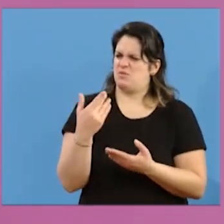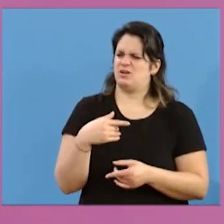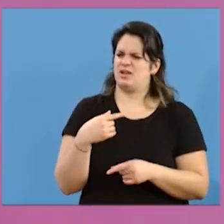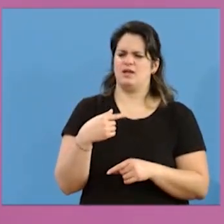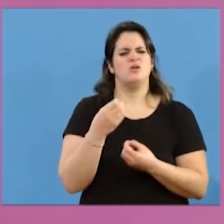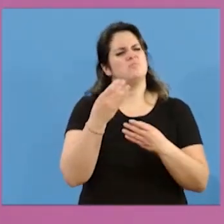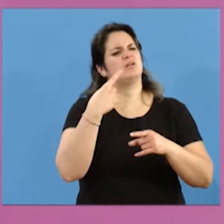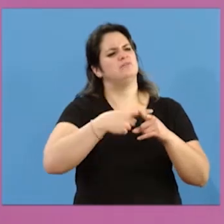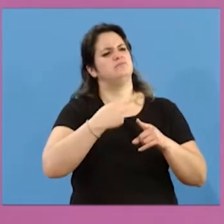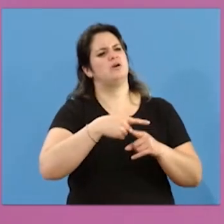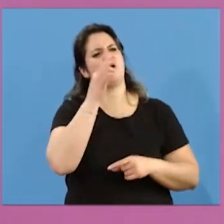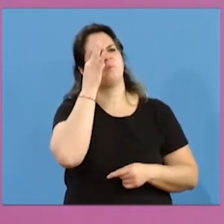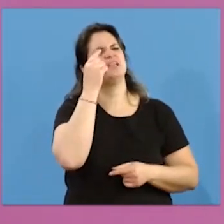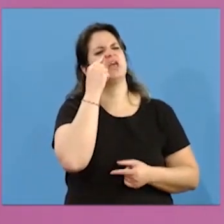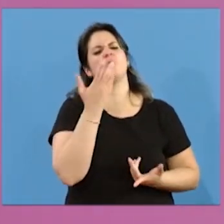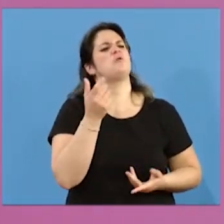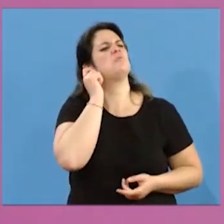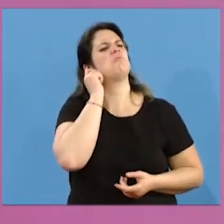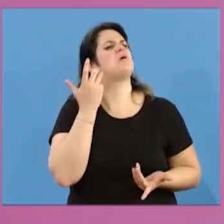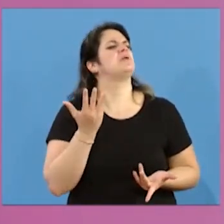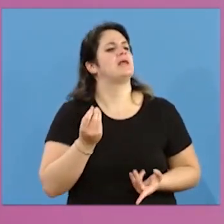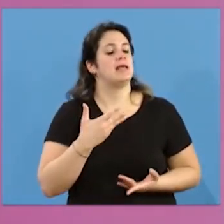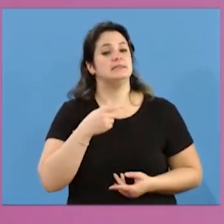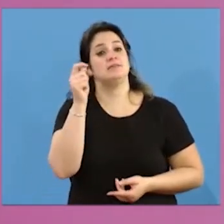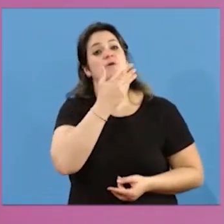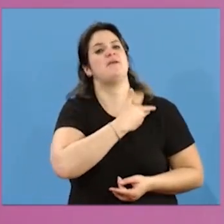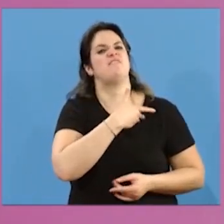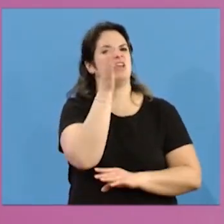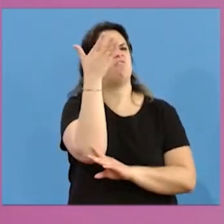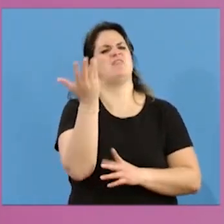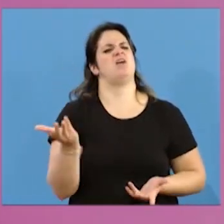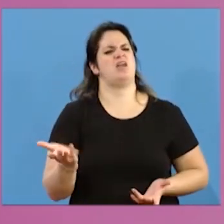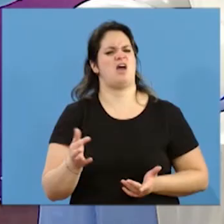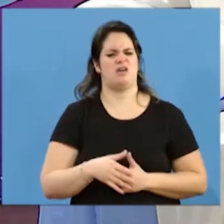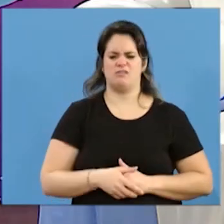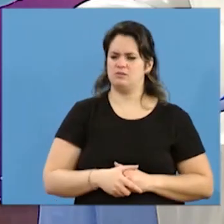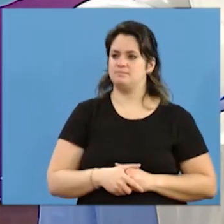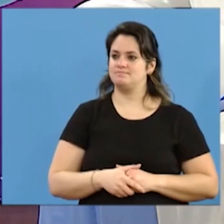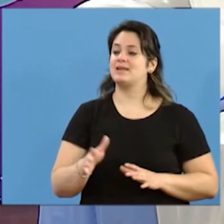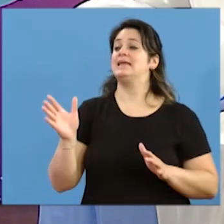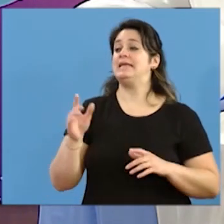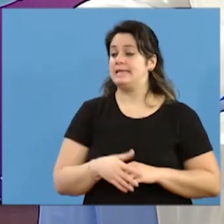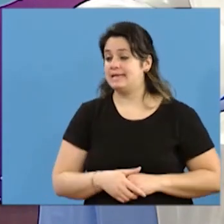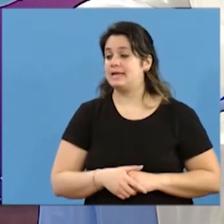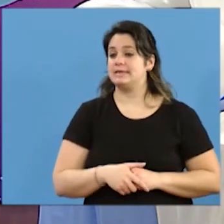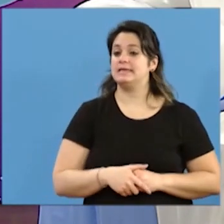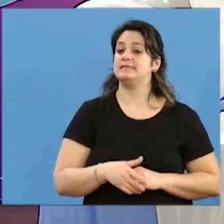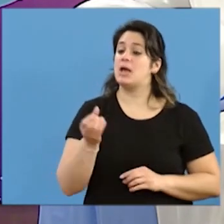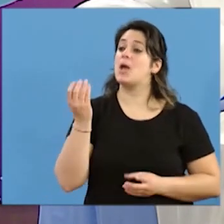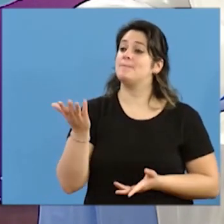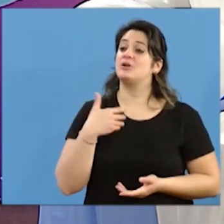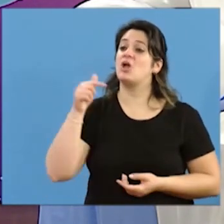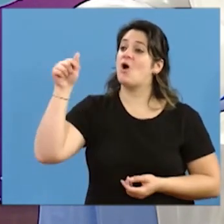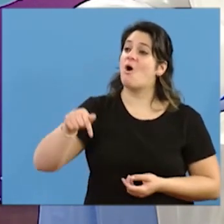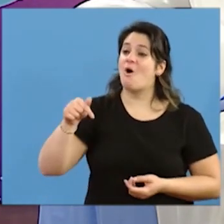el cumpleaños el 20 de junio? ¡Ah! ¡Si fue en febrero! ¡Ay, mijito! Porque